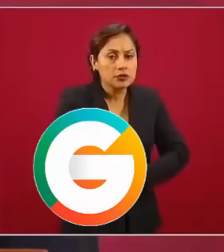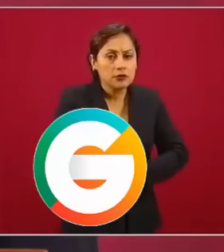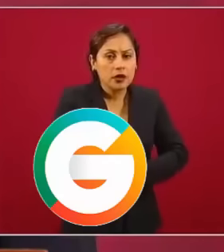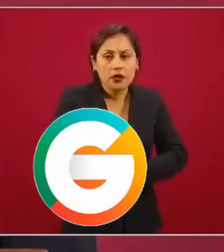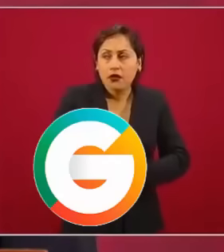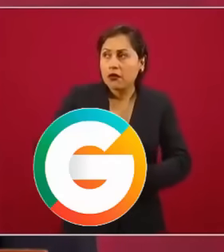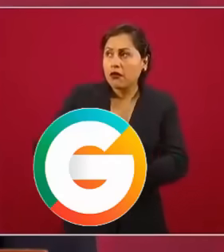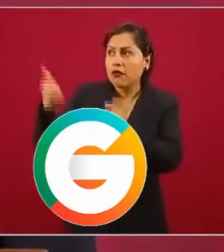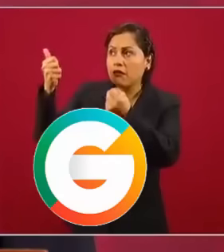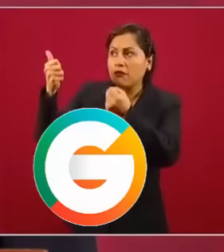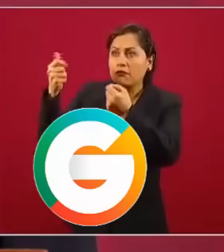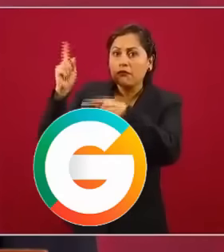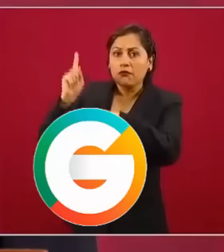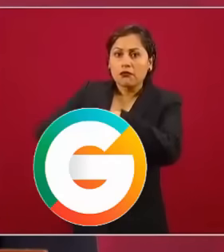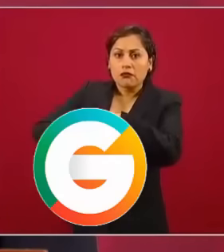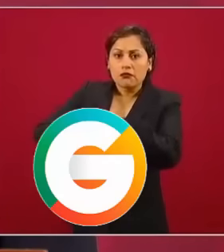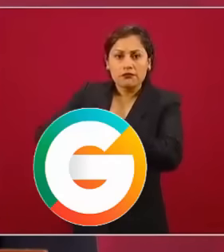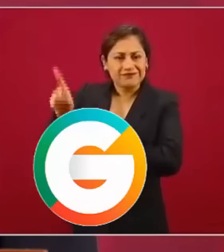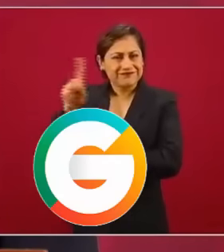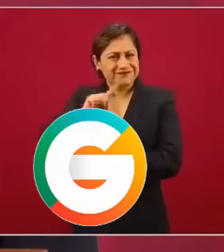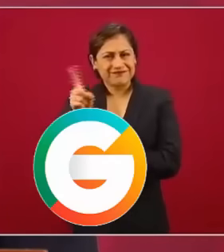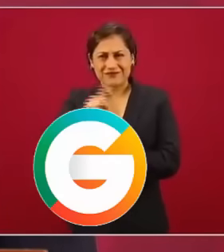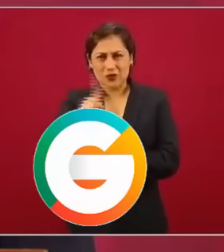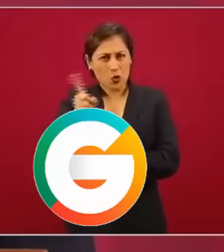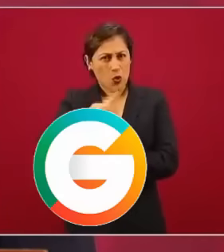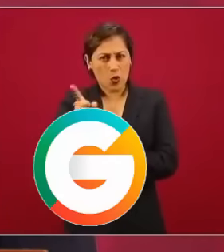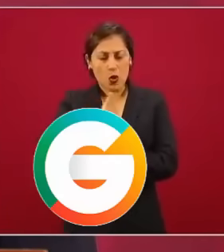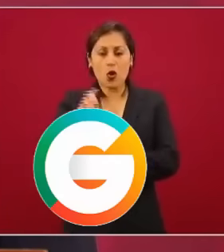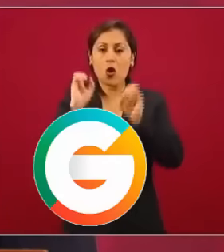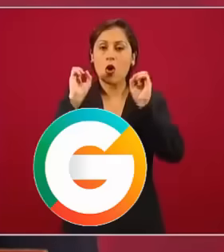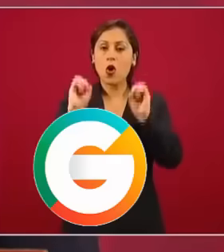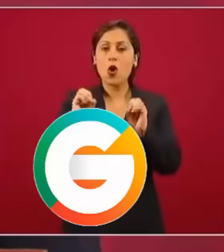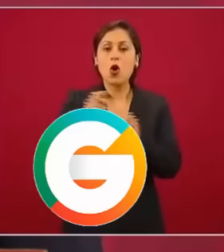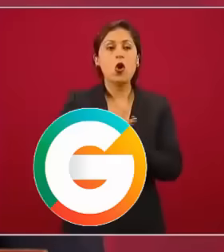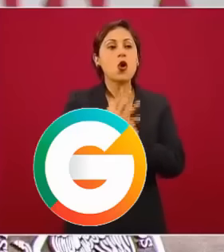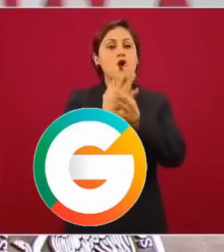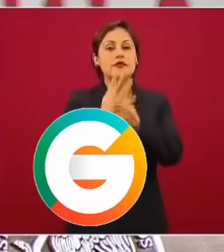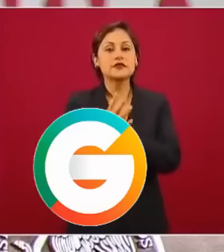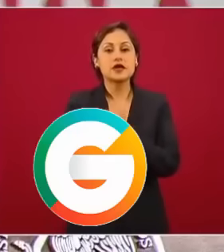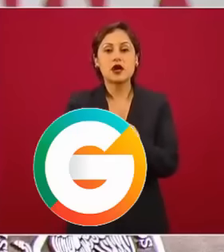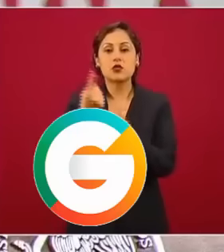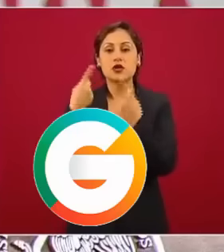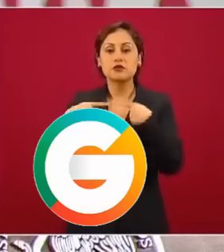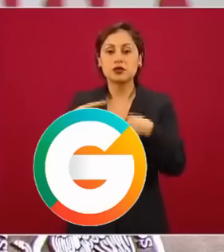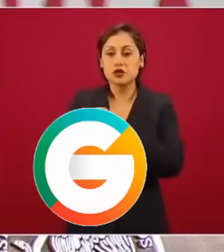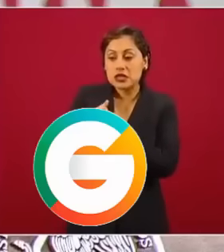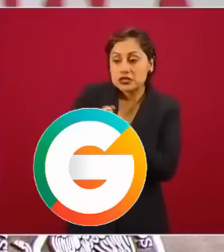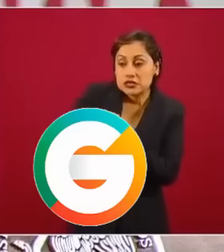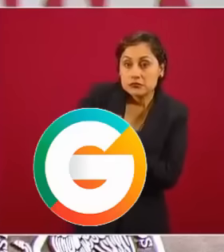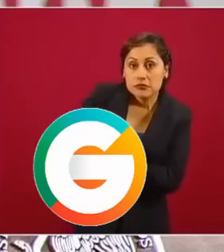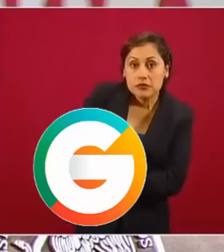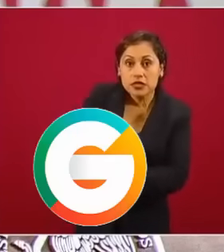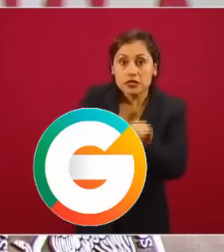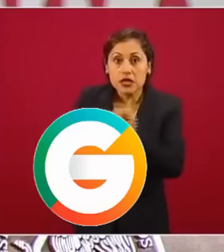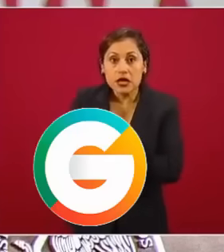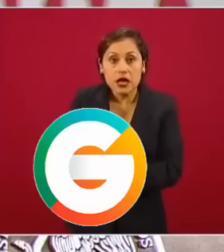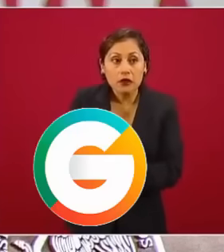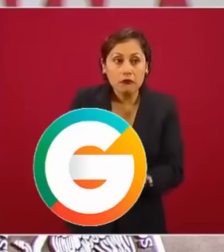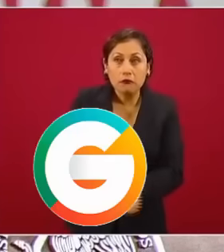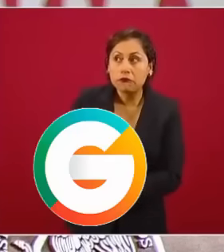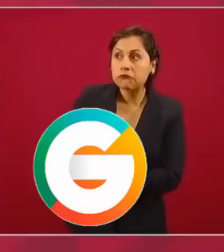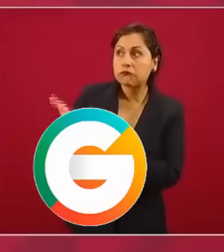Ya se va a dejar sin dinero a los investigadores, no, a los creadores,